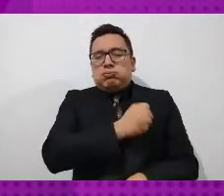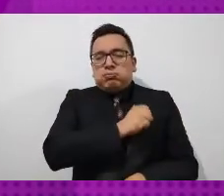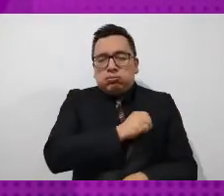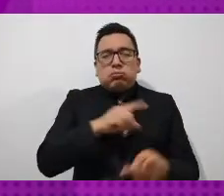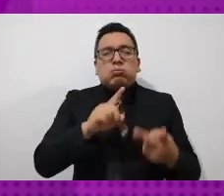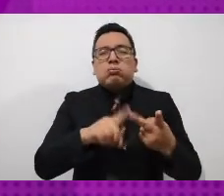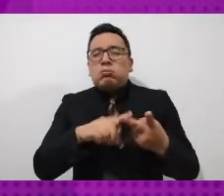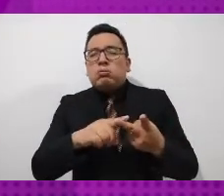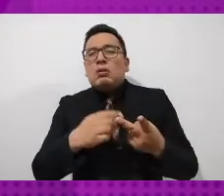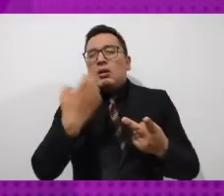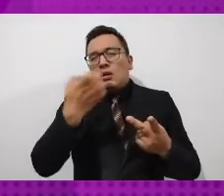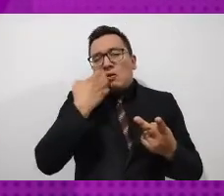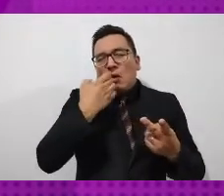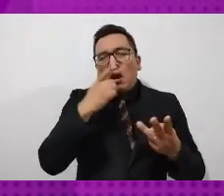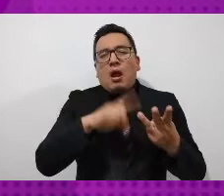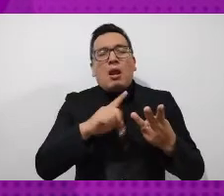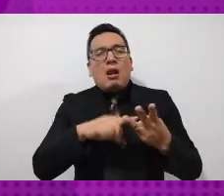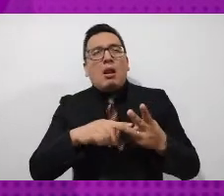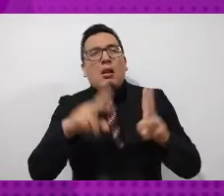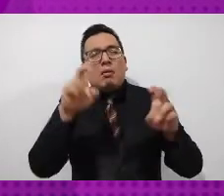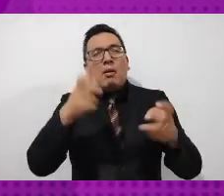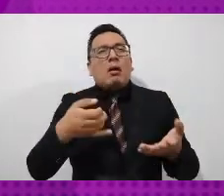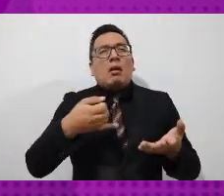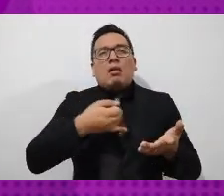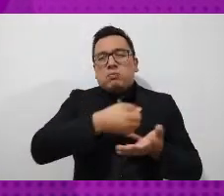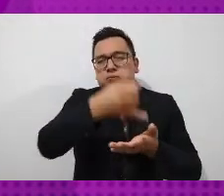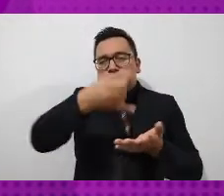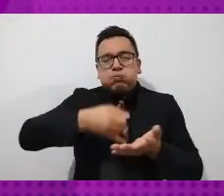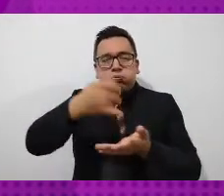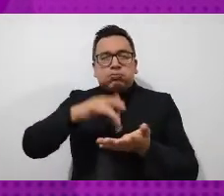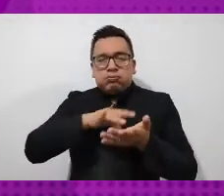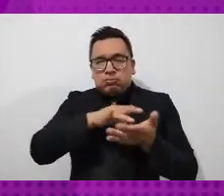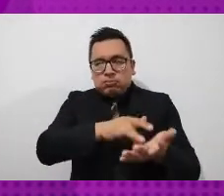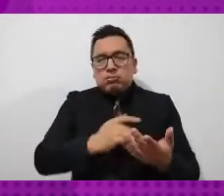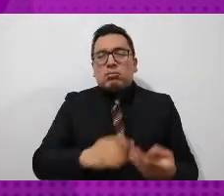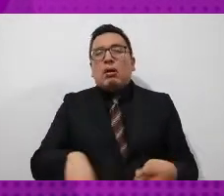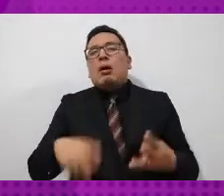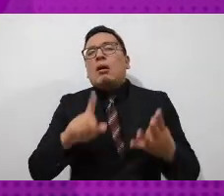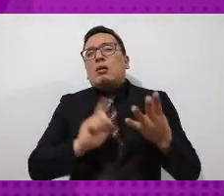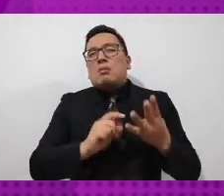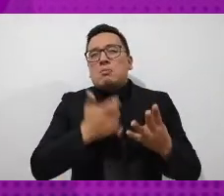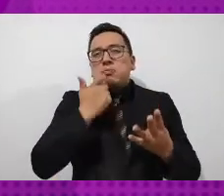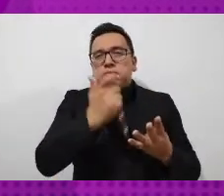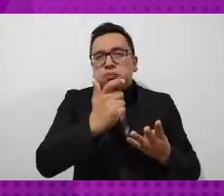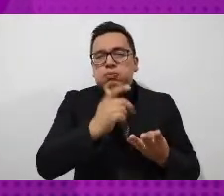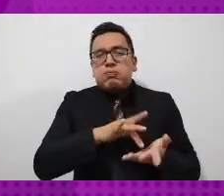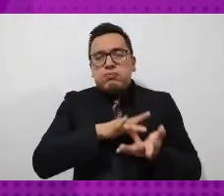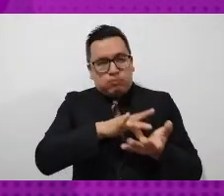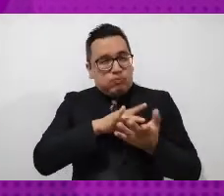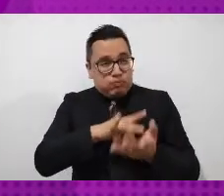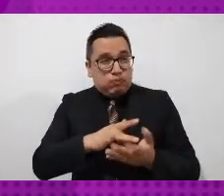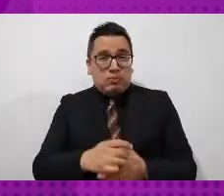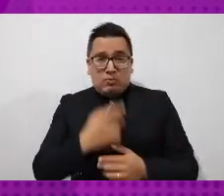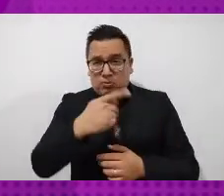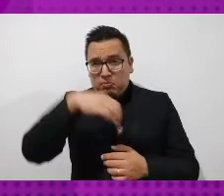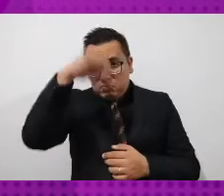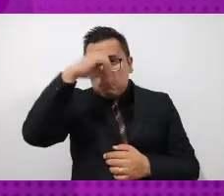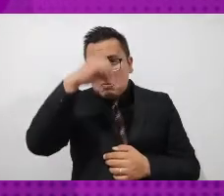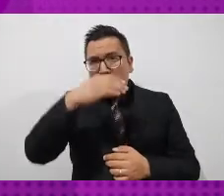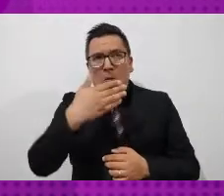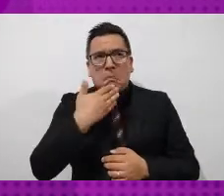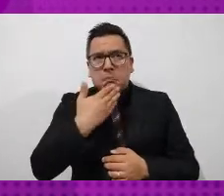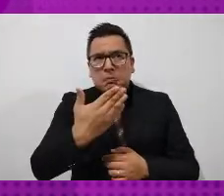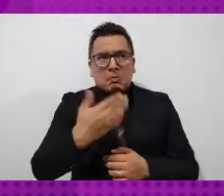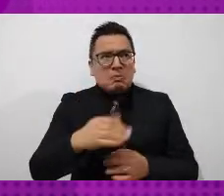inclusive de fomento agropecuario, de fomento económico, que eventualmente pueden tener una opinión que es muy válida y